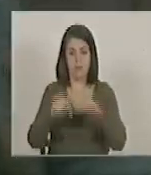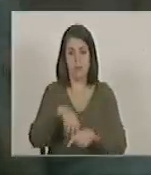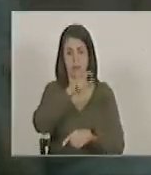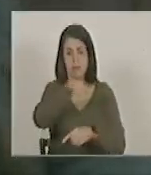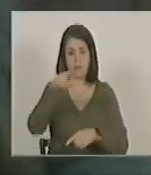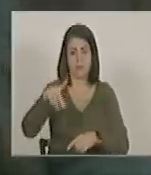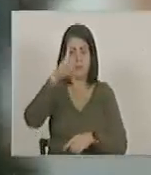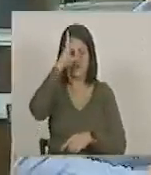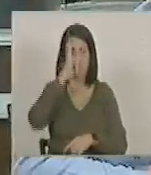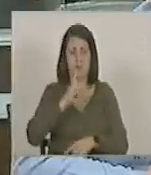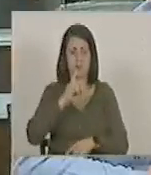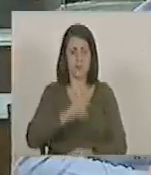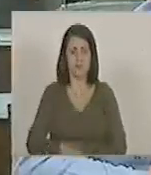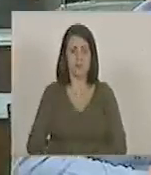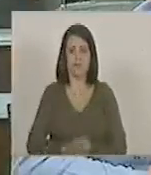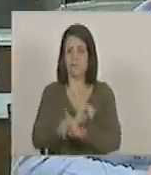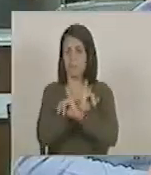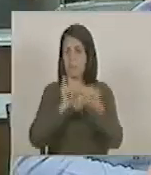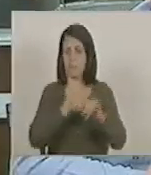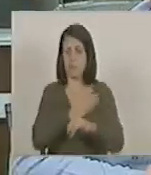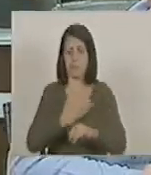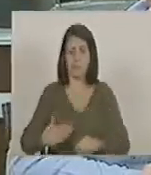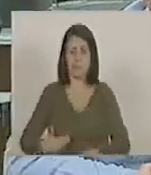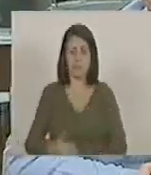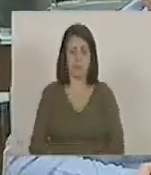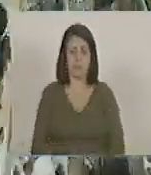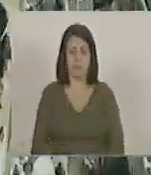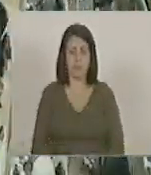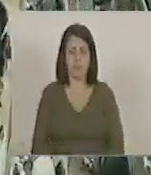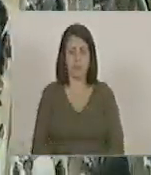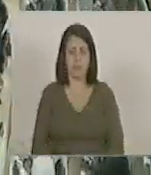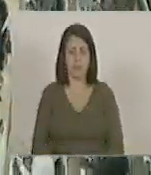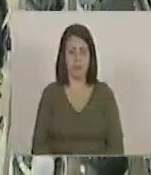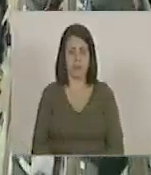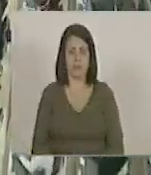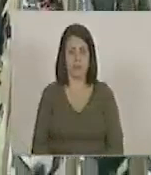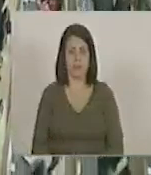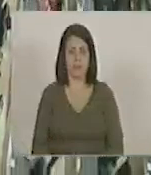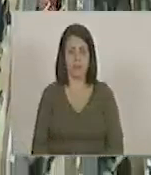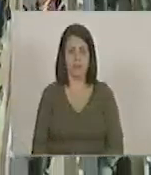las personas con discapacidad. Es todo, ciudadano presidente.